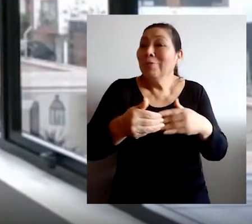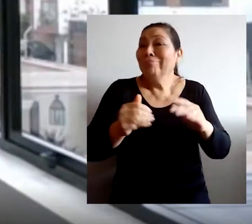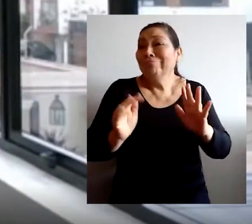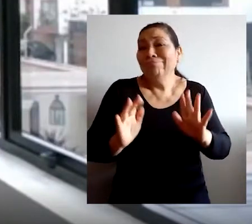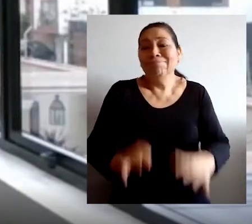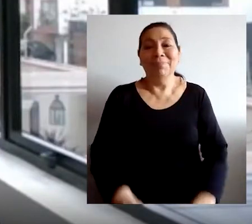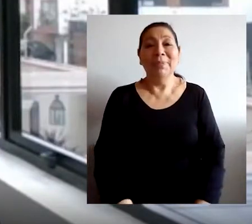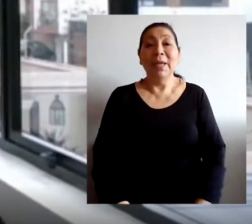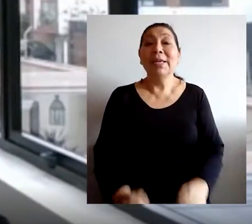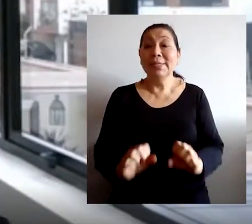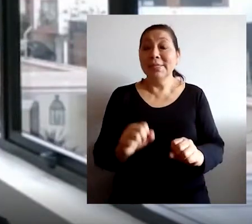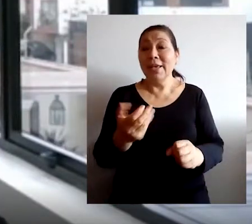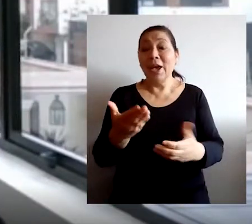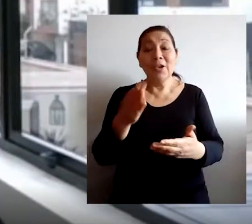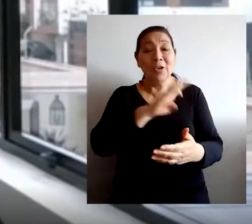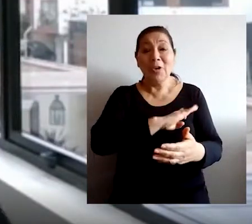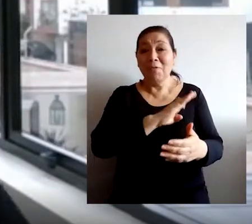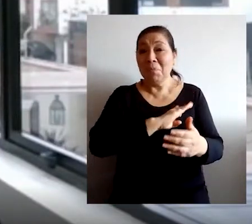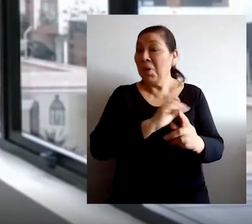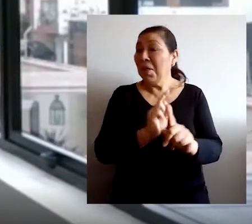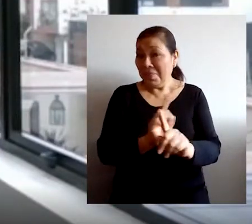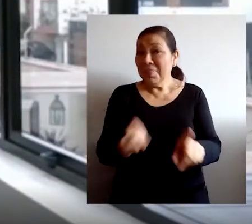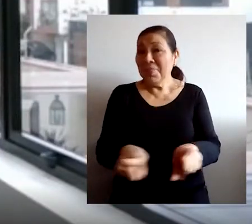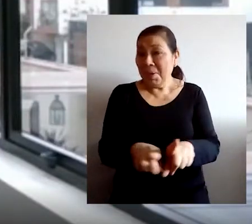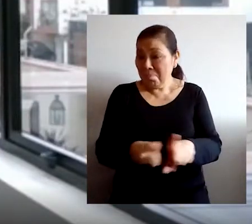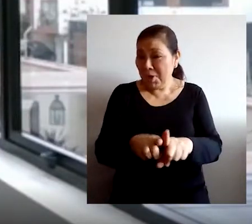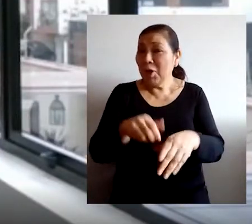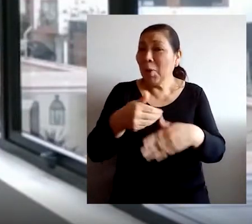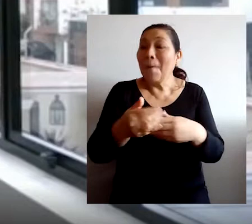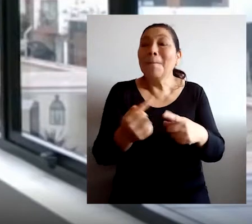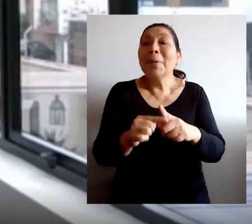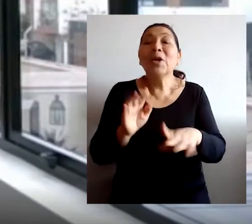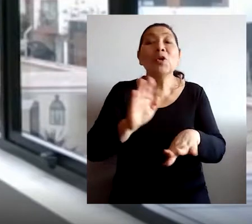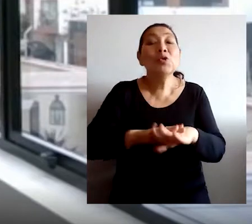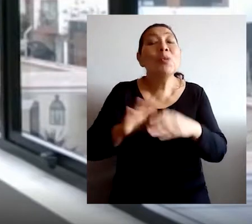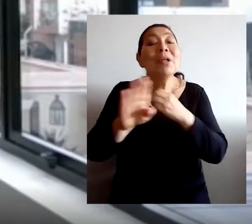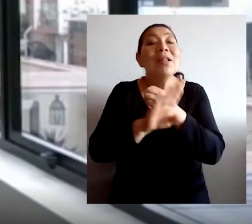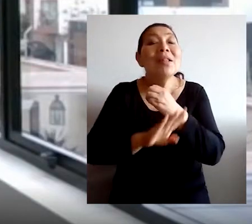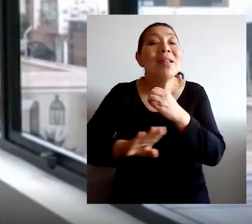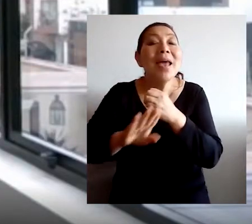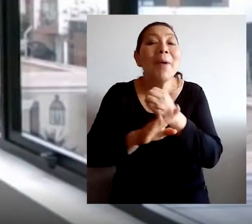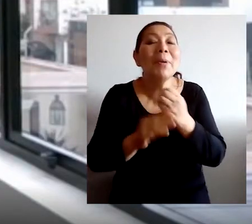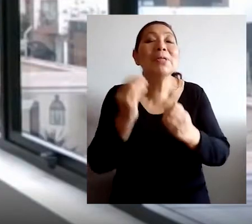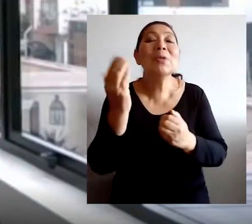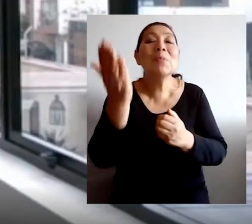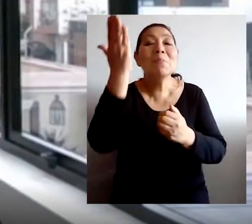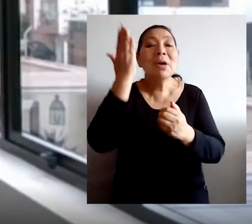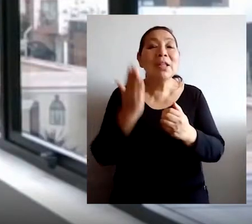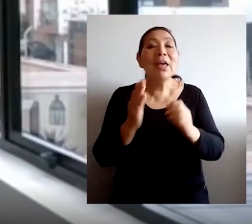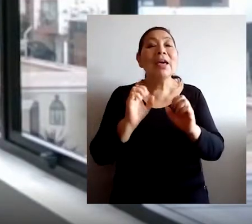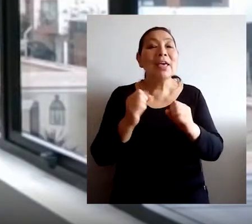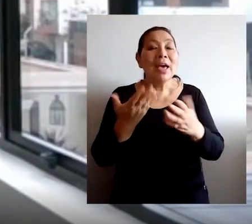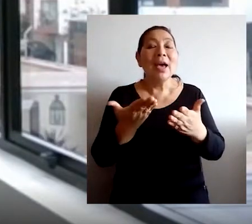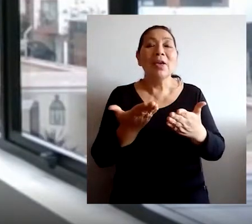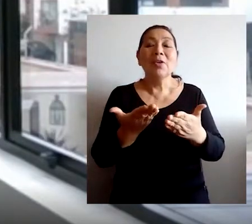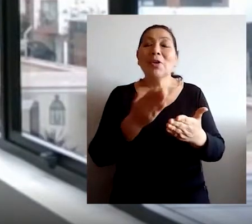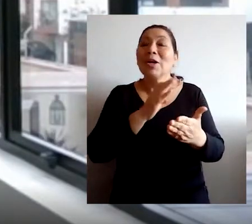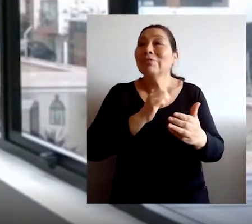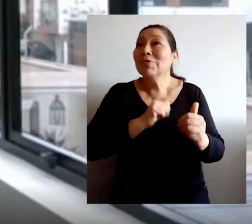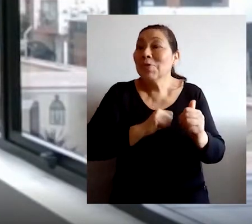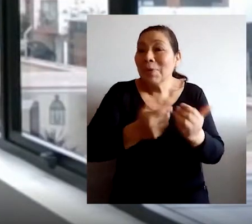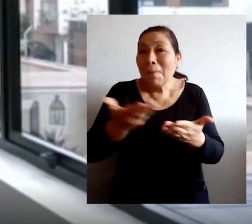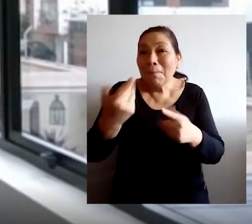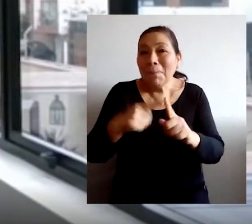continuarán. Si ha habido confiscación, también continuarán, pero sobre la base de un mandato de que ha habido una